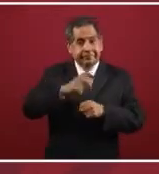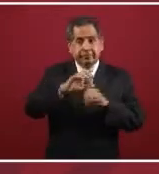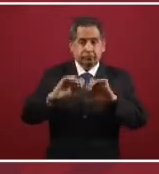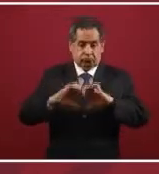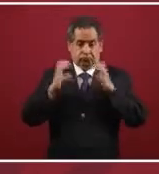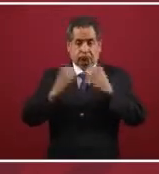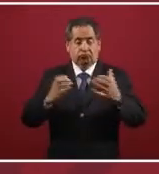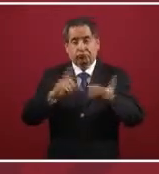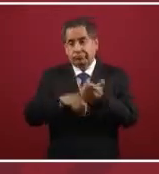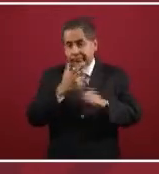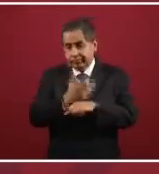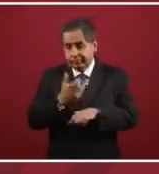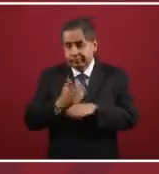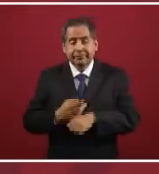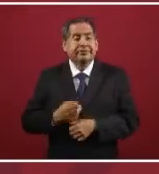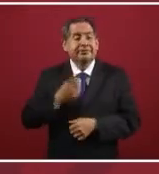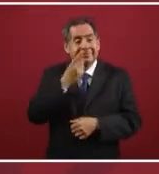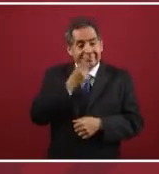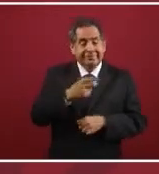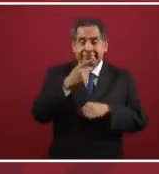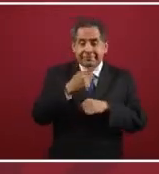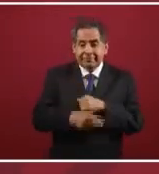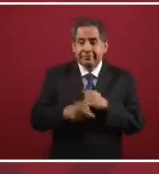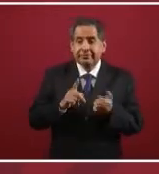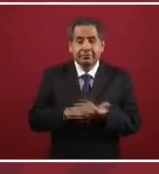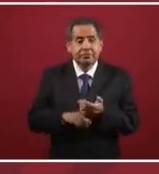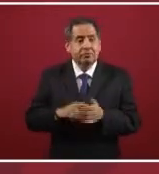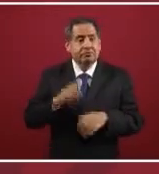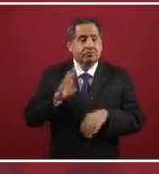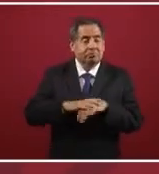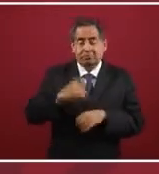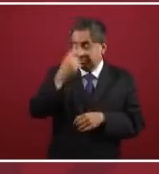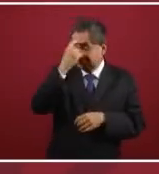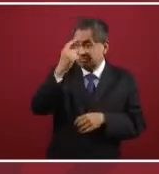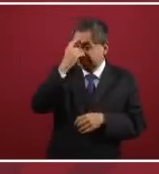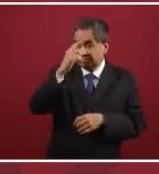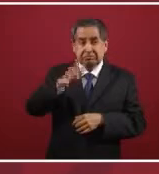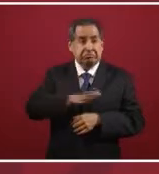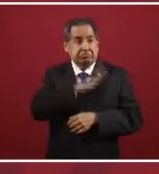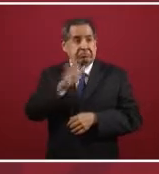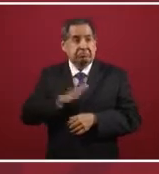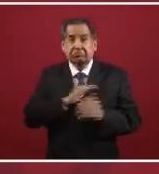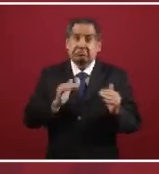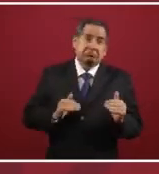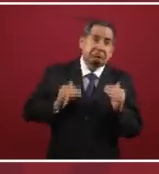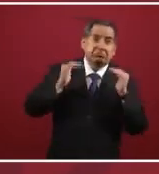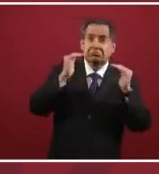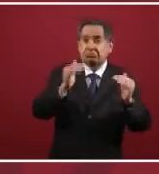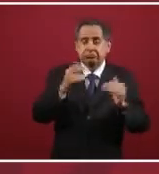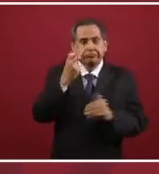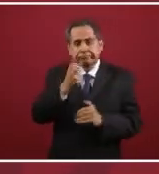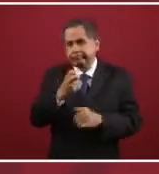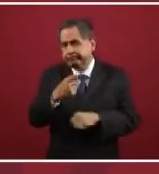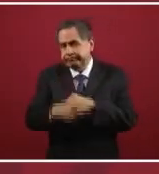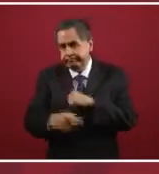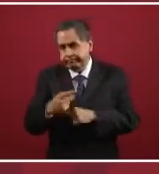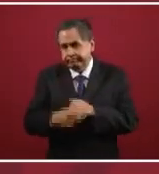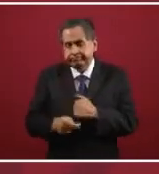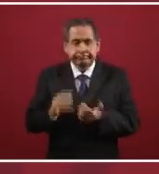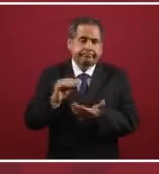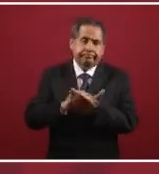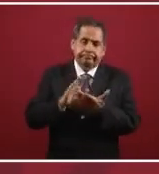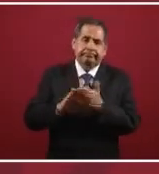principal riesgo que hay en Estados Unidos de violencia es el supremacismo blanco hoy en Estados Unidos. Y eso es lo que nos interesa que quede